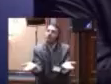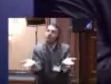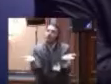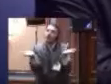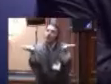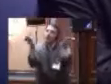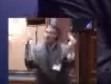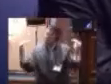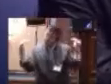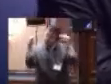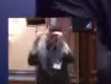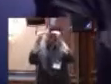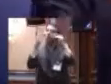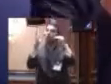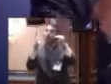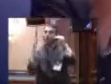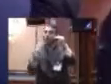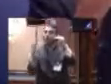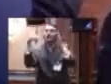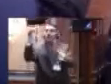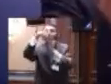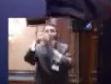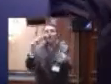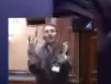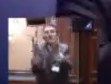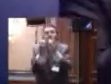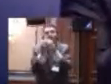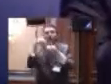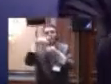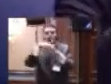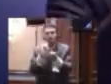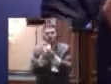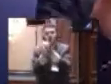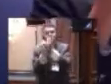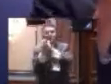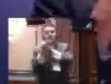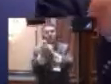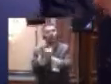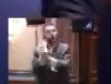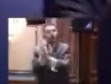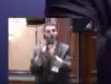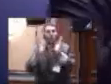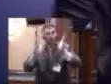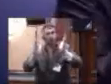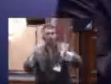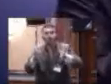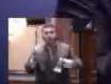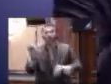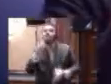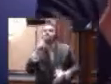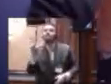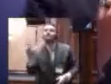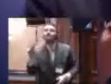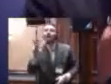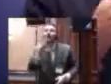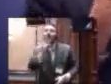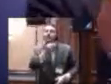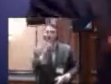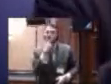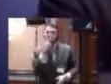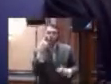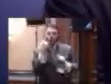gobierno, hay una nueva situación, hay que construir una